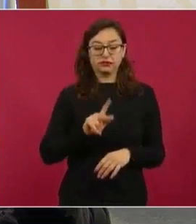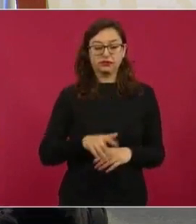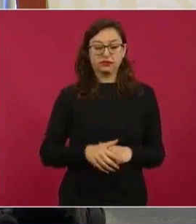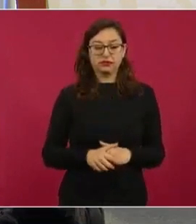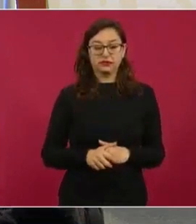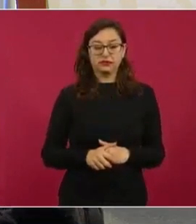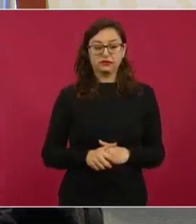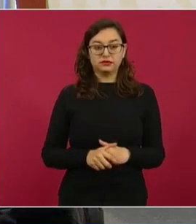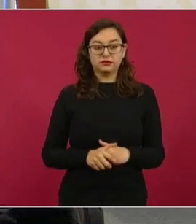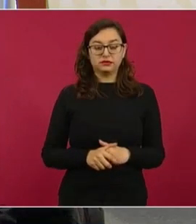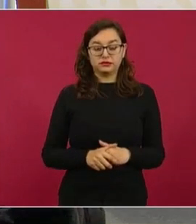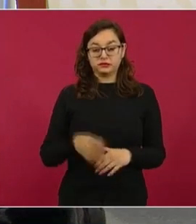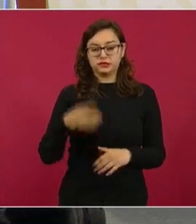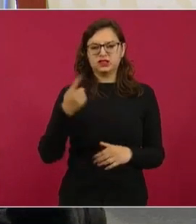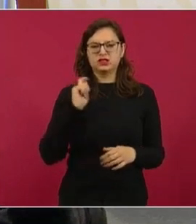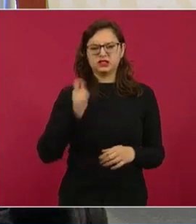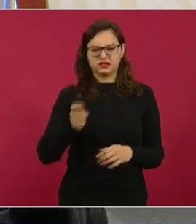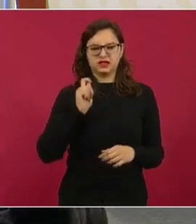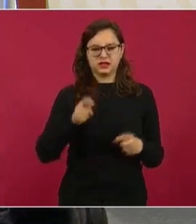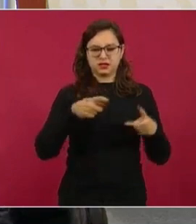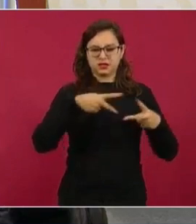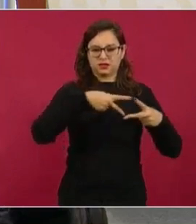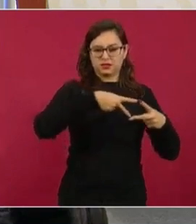Ah, estas dos líneas,